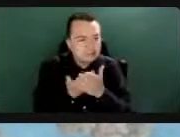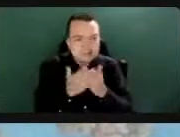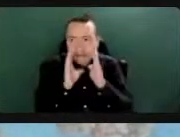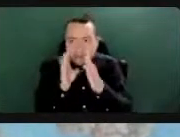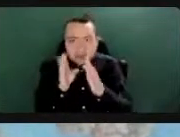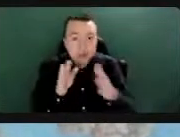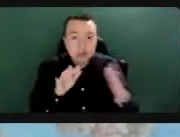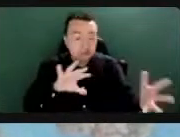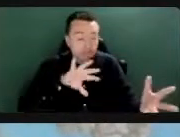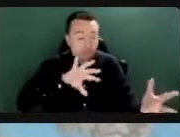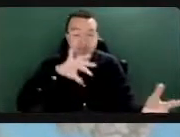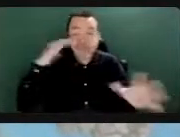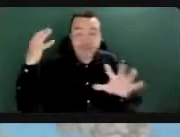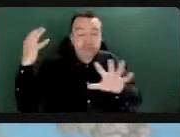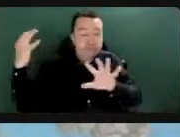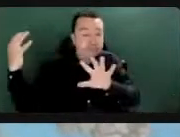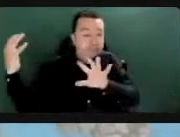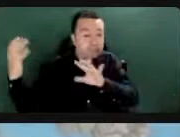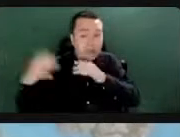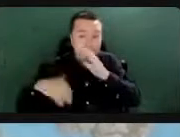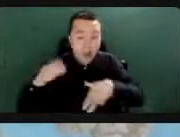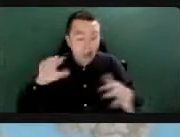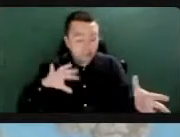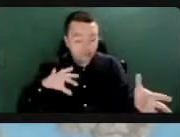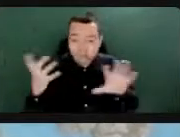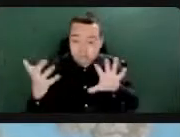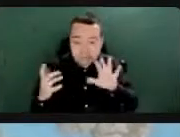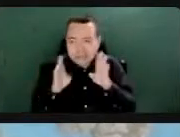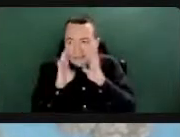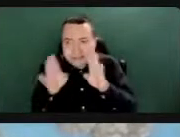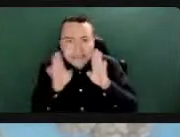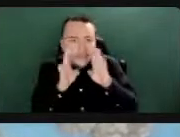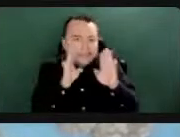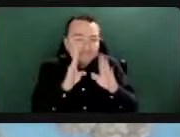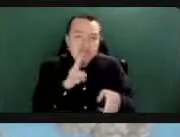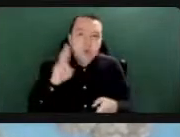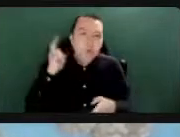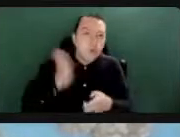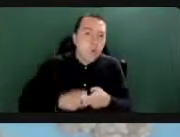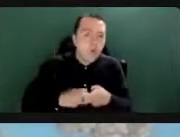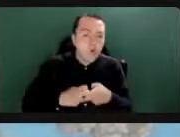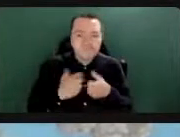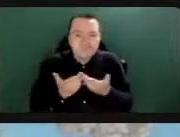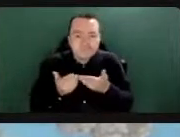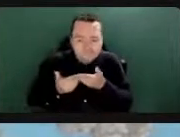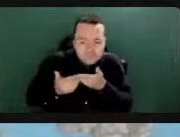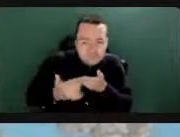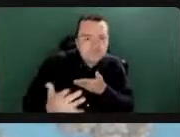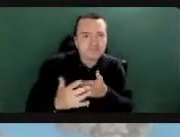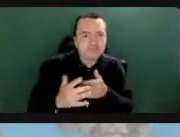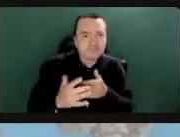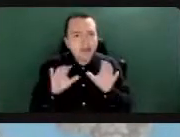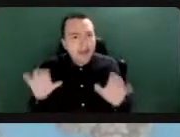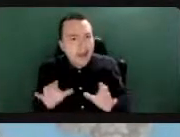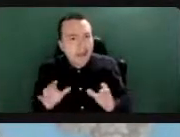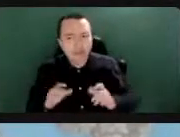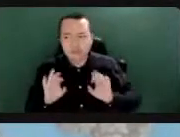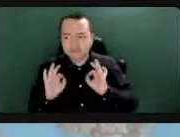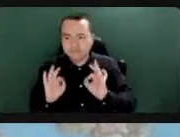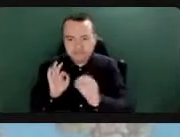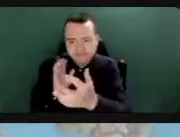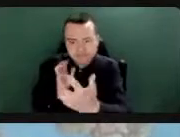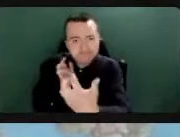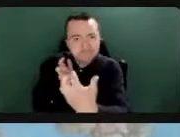es, más compleja y más difícil de predecir cuáles son las acciones que van a resultar